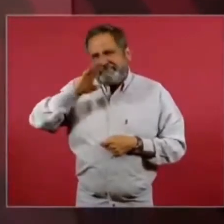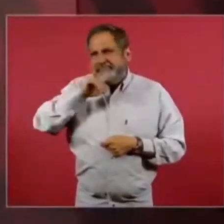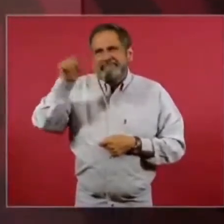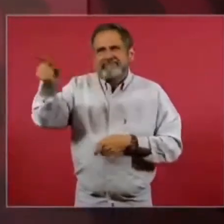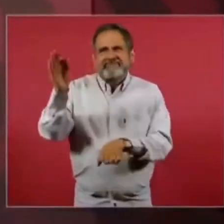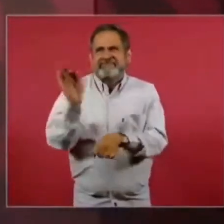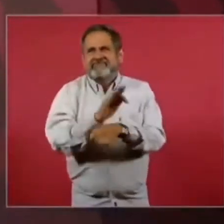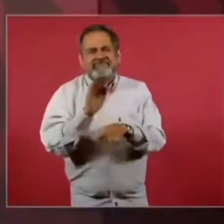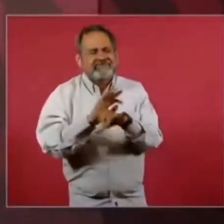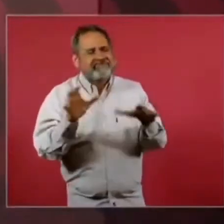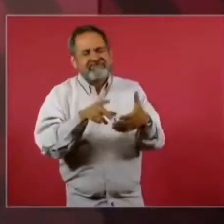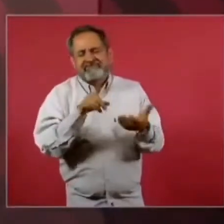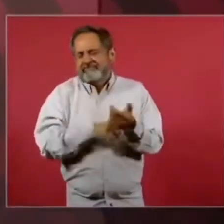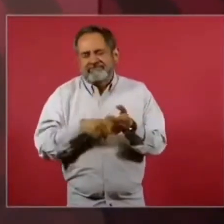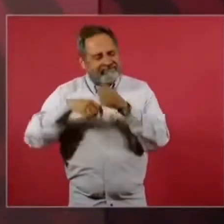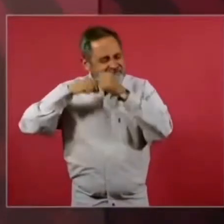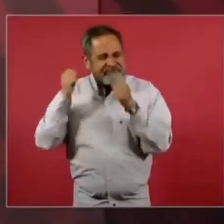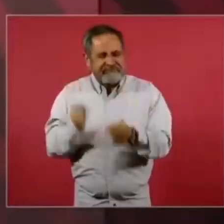a